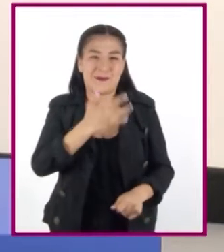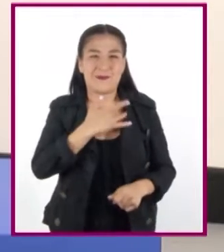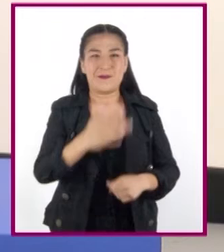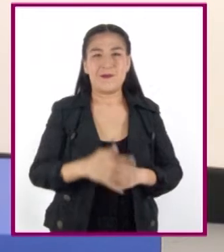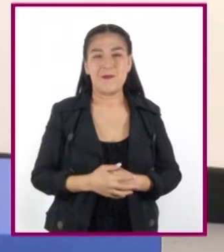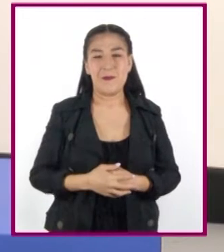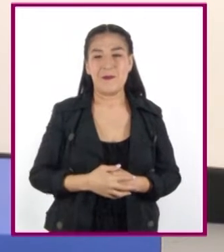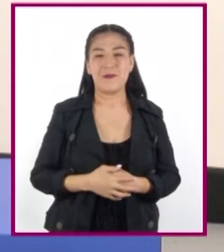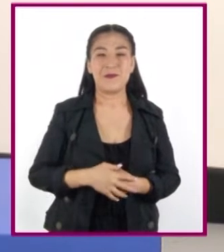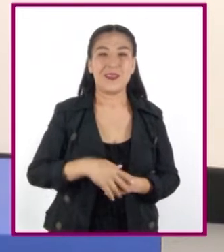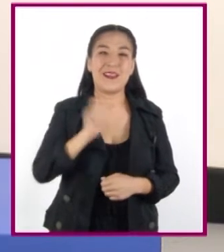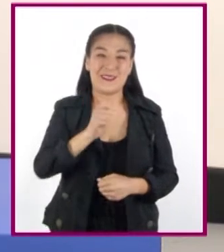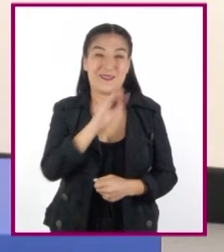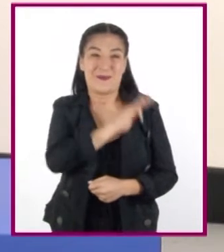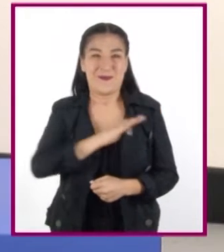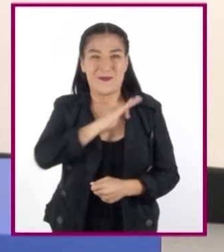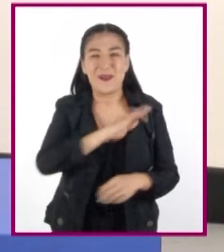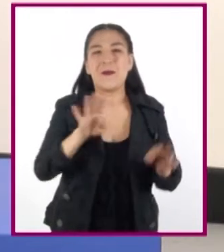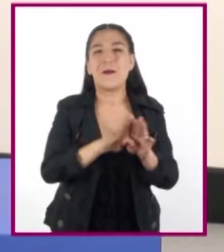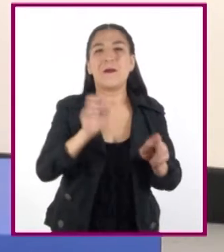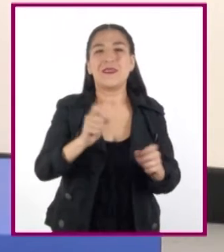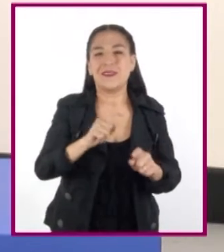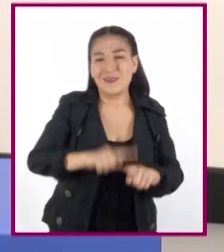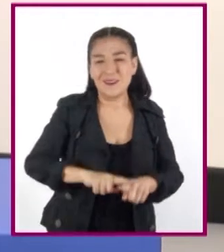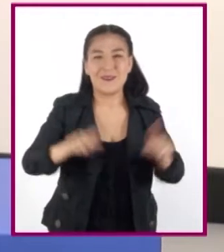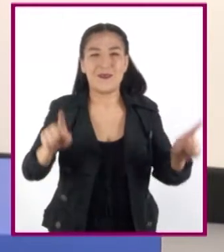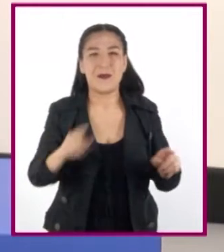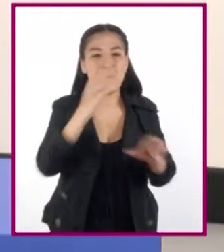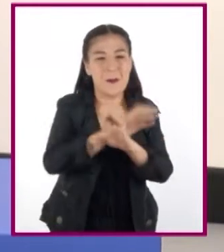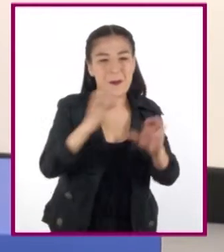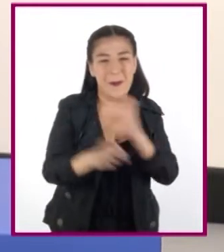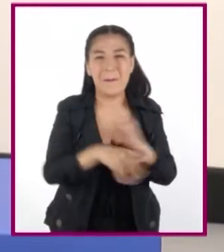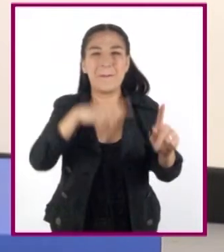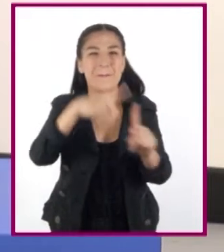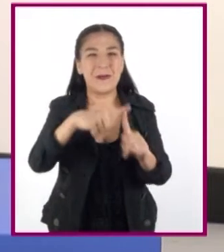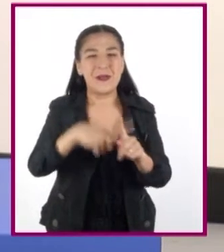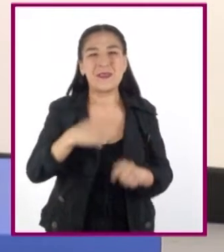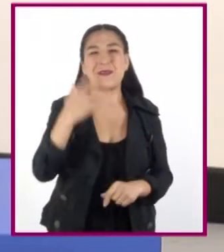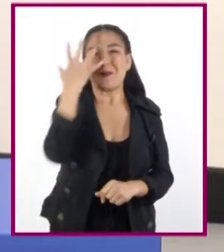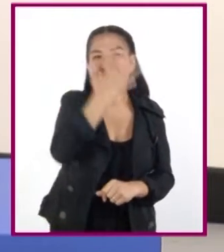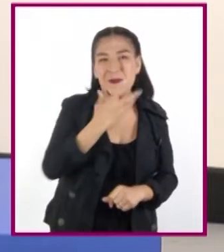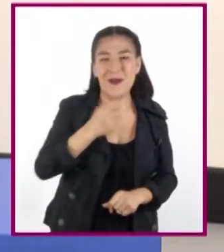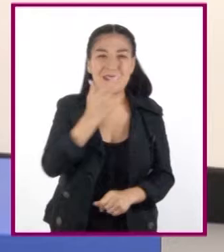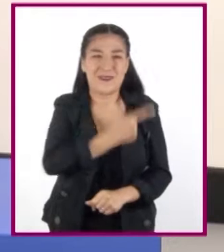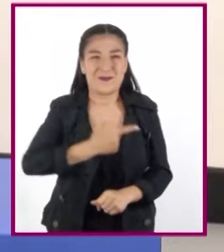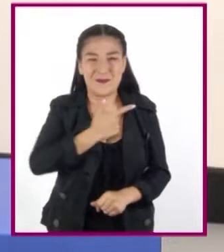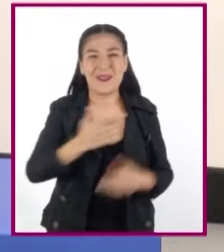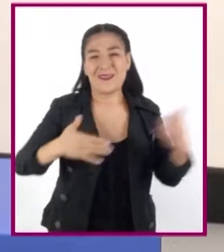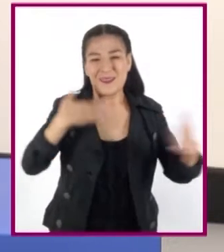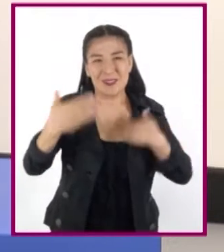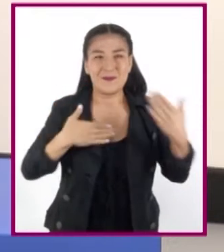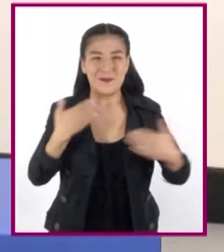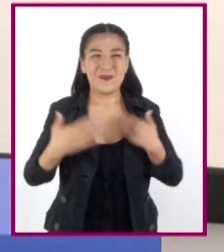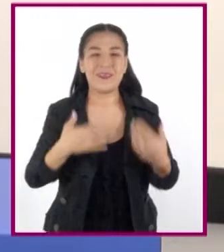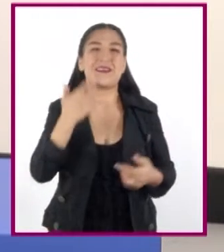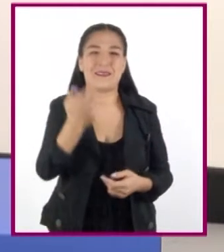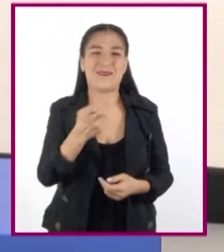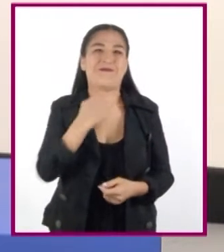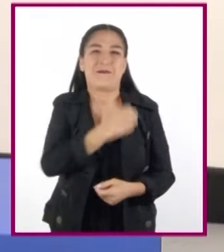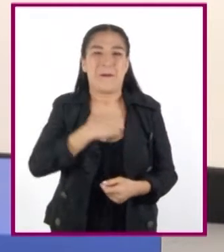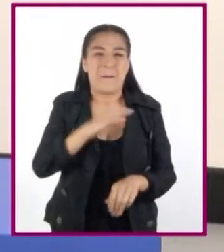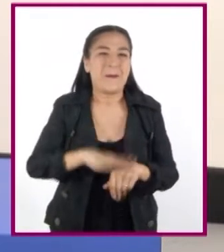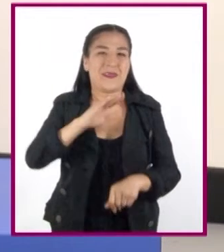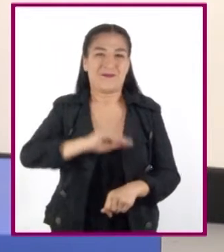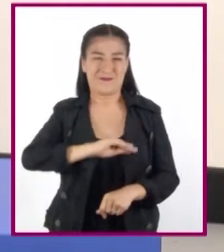alegría, la experiencia que nos hace distinguir las cosas buenas que nos gustan, que son disfrutables y que nos emocionan.